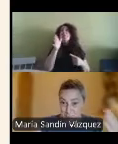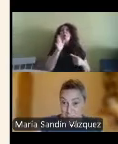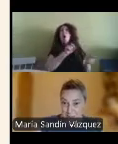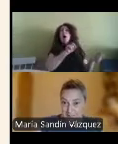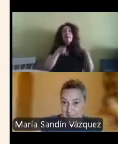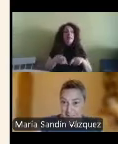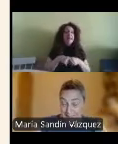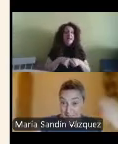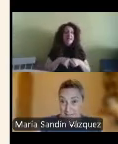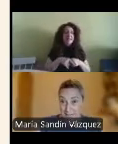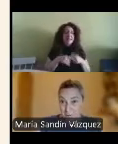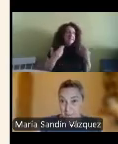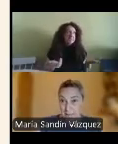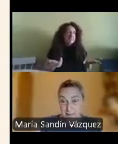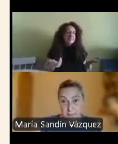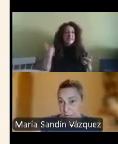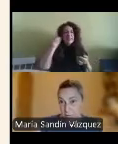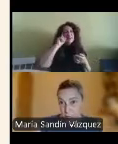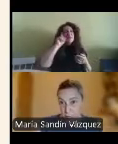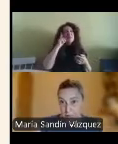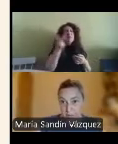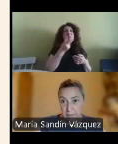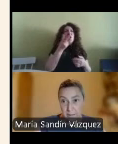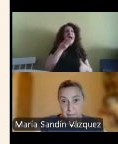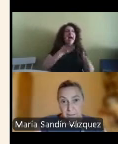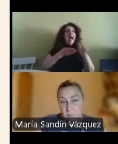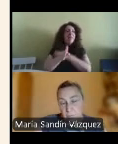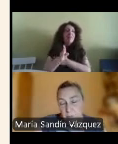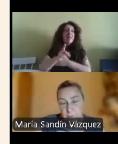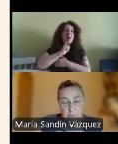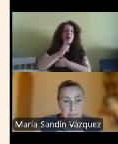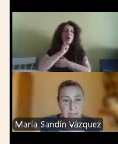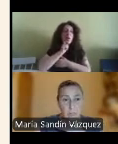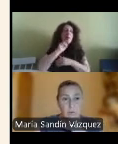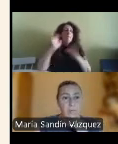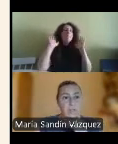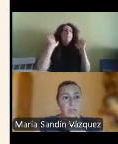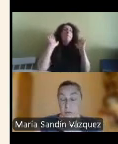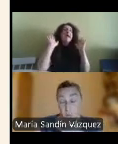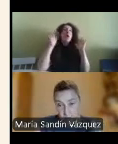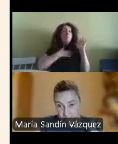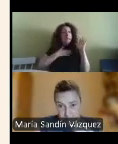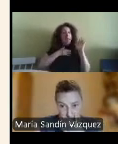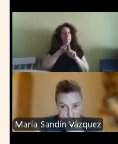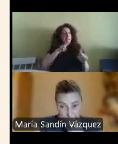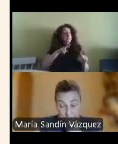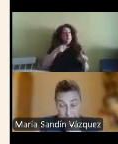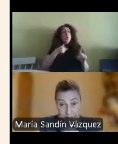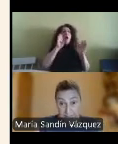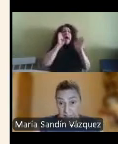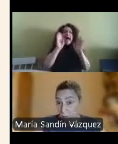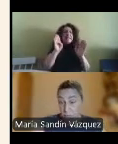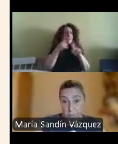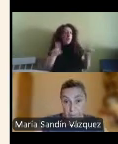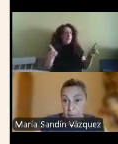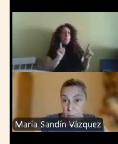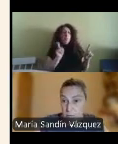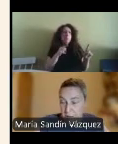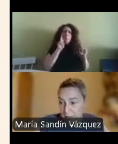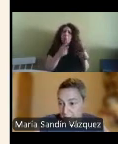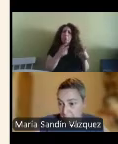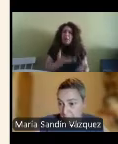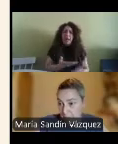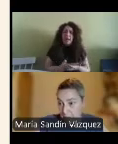idea de lo que supone acceder siendo migrante, pero no hay, según la perspectiva de algunos profesionales, no hay discriminación. Y